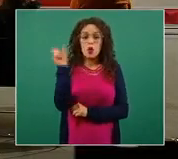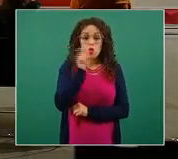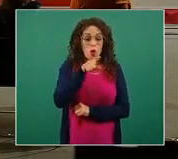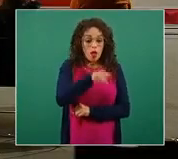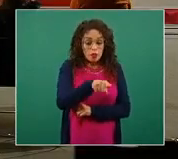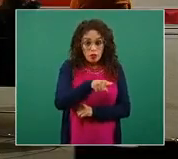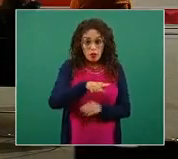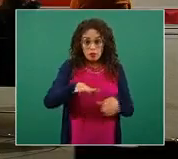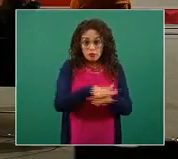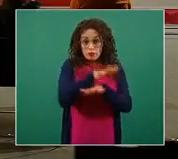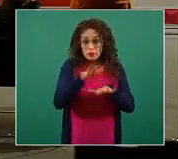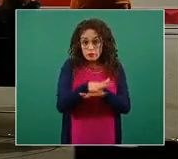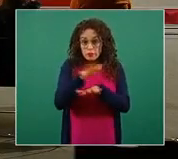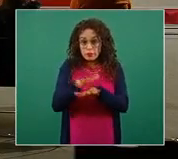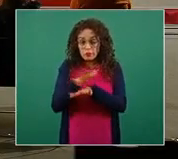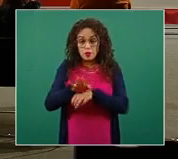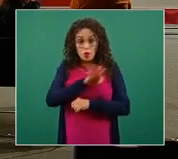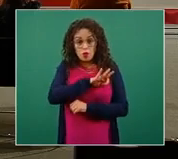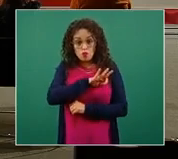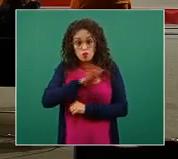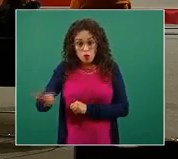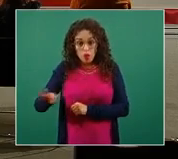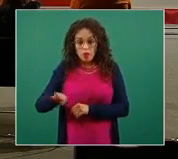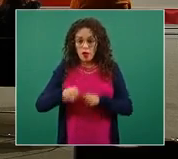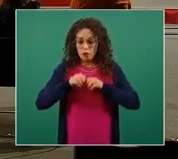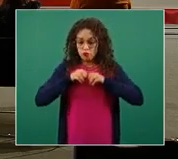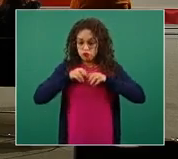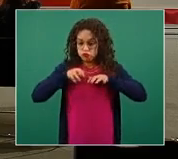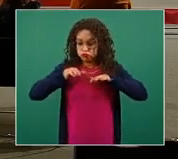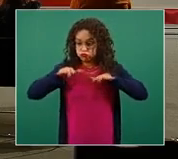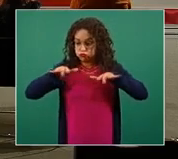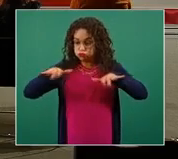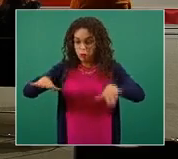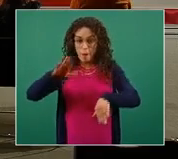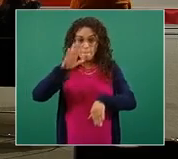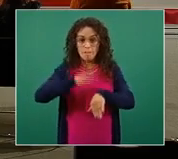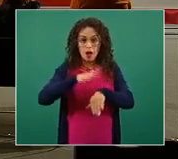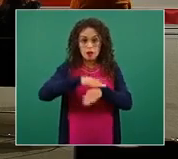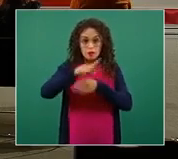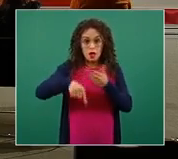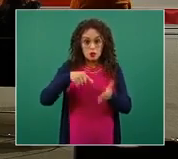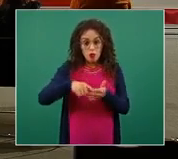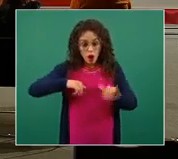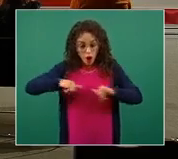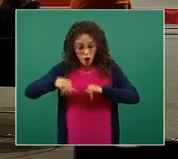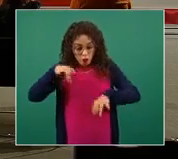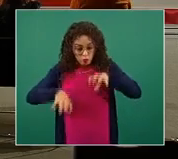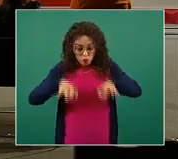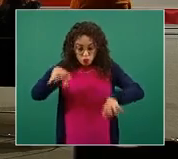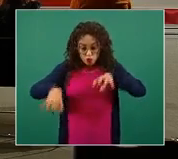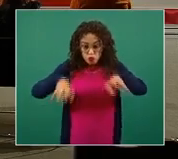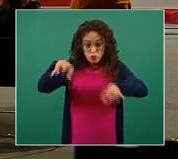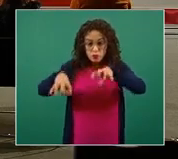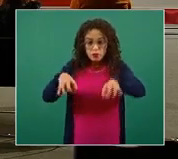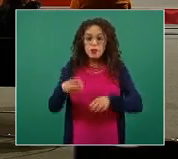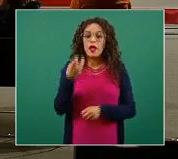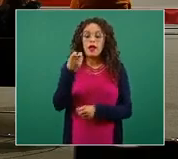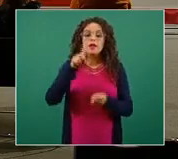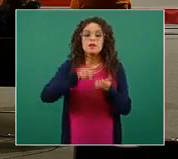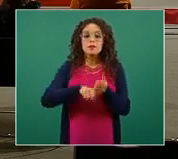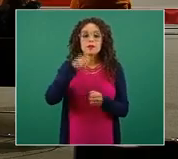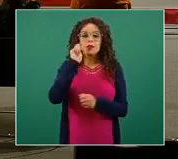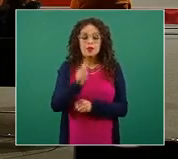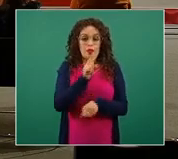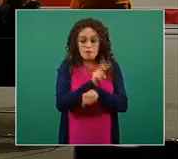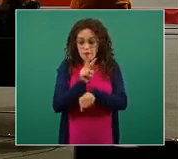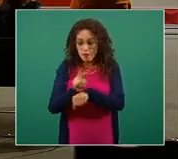tienen un potencial de propagación geográfica, es que este esquema o este sistema de vigilancia